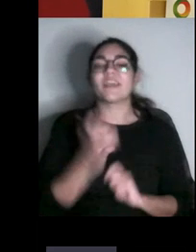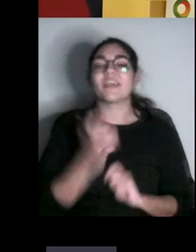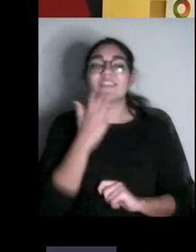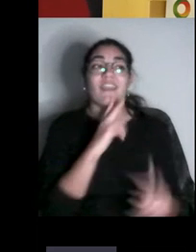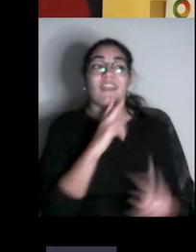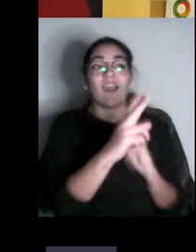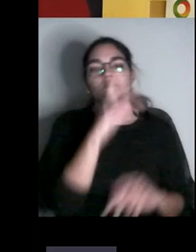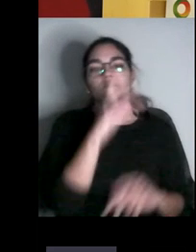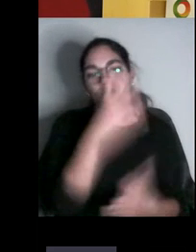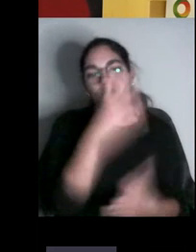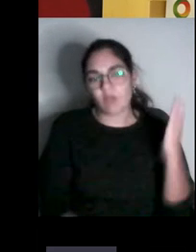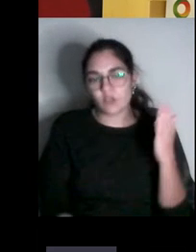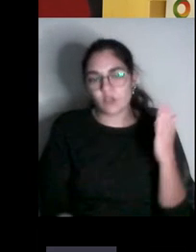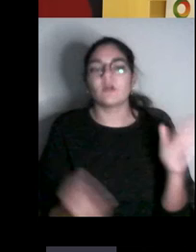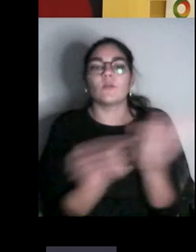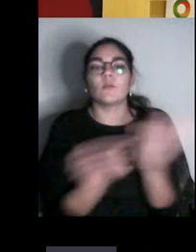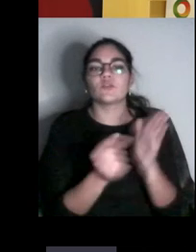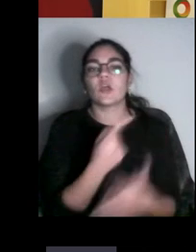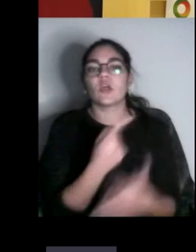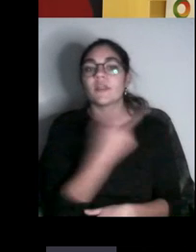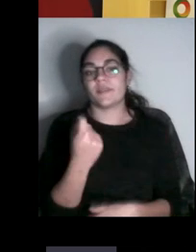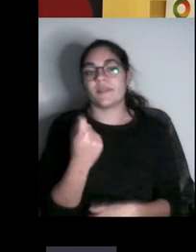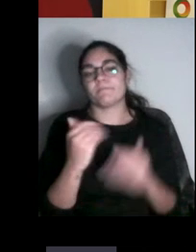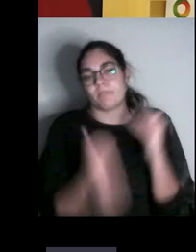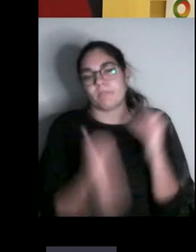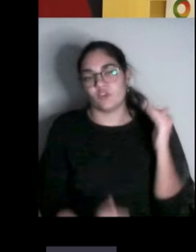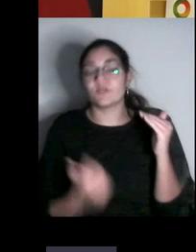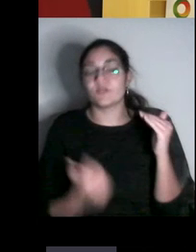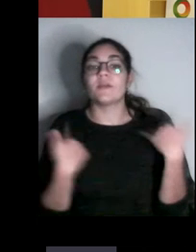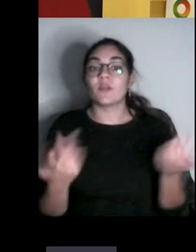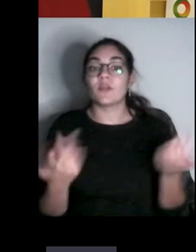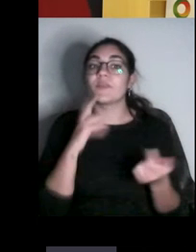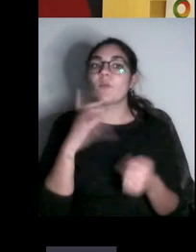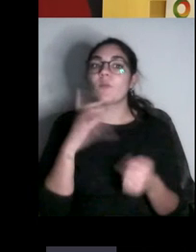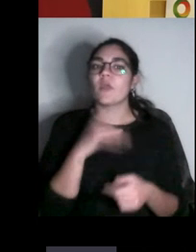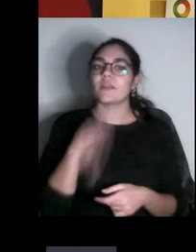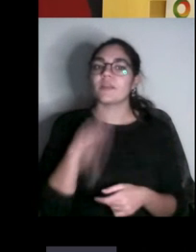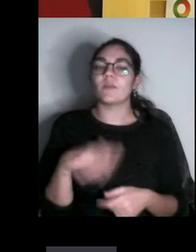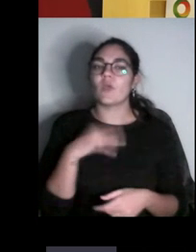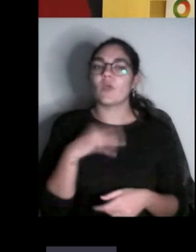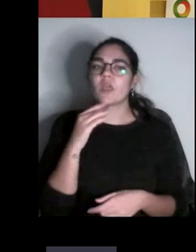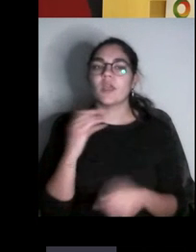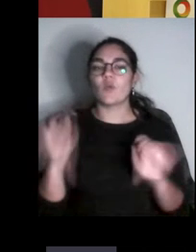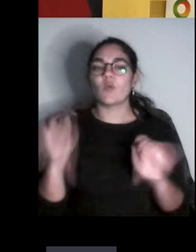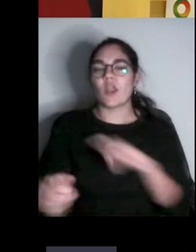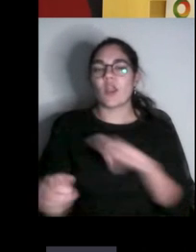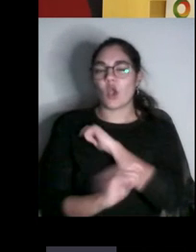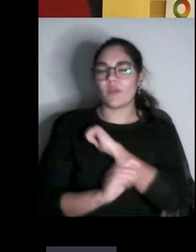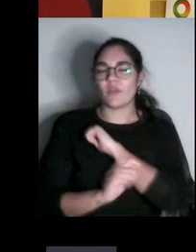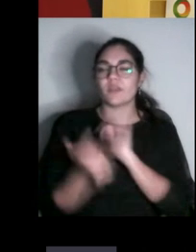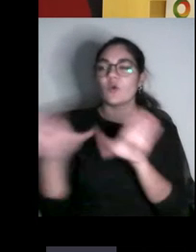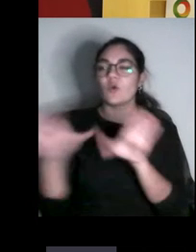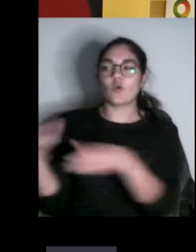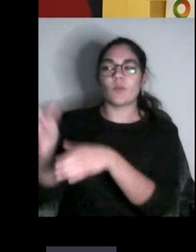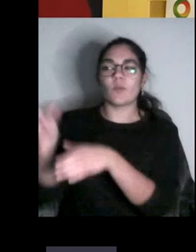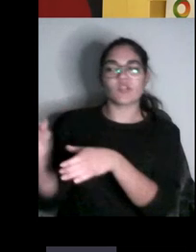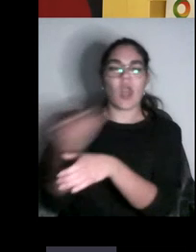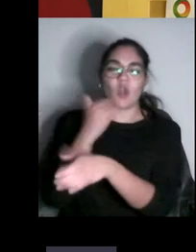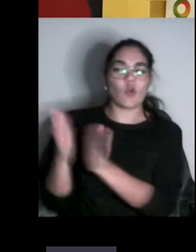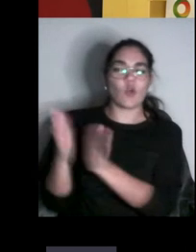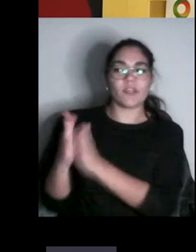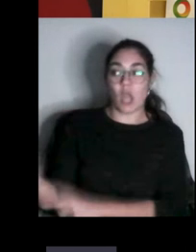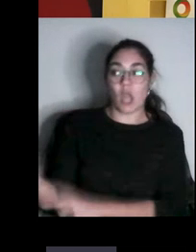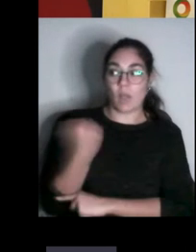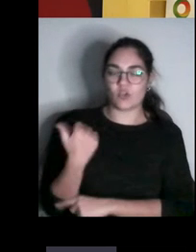pero antes de fallar la pregunta el alumno cuenta con el comodín que es alguien de su grupo podría ayudarle a contestar a la